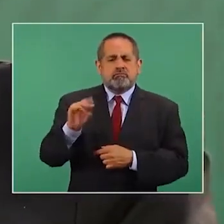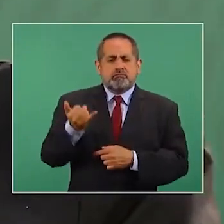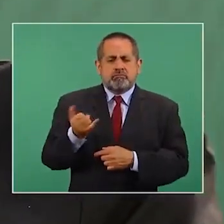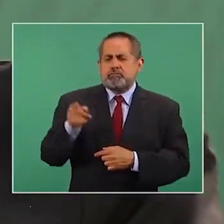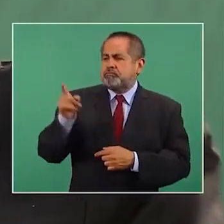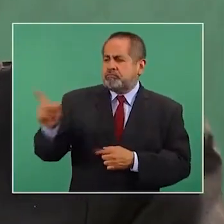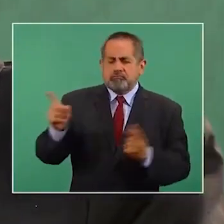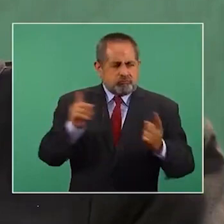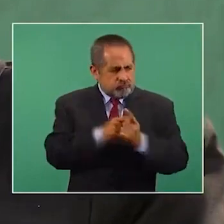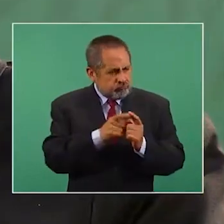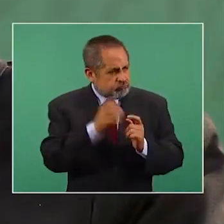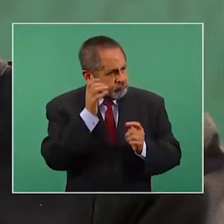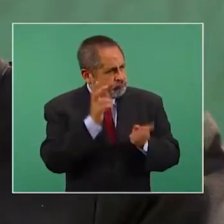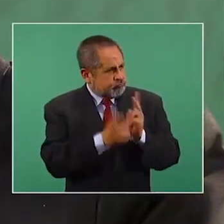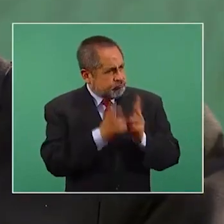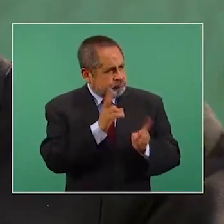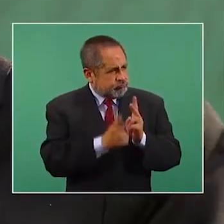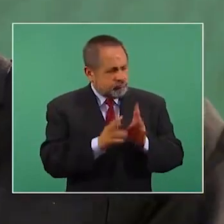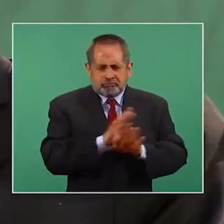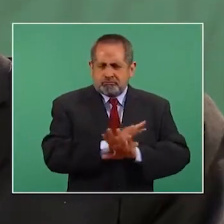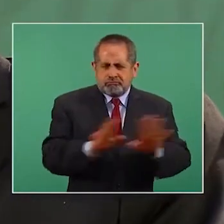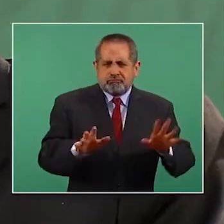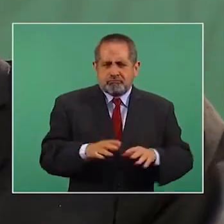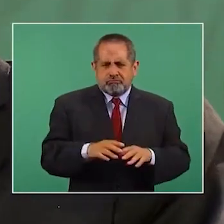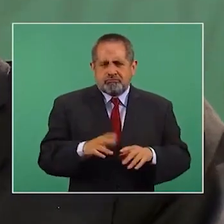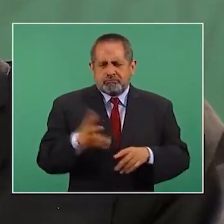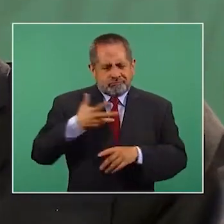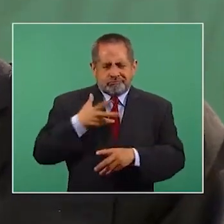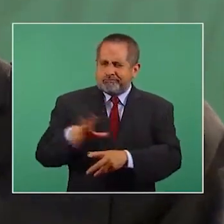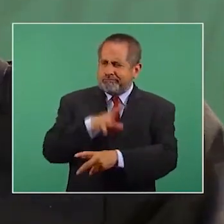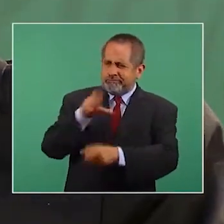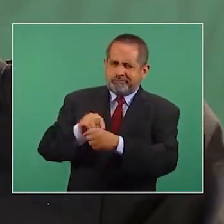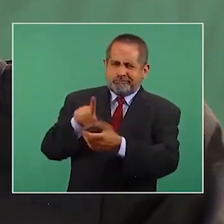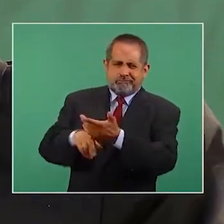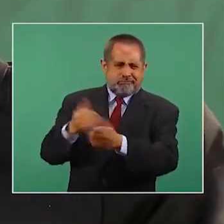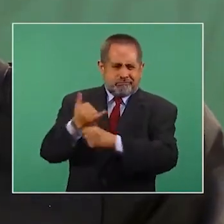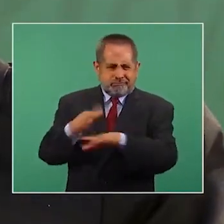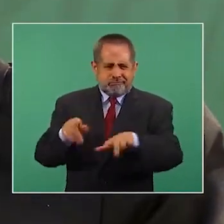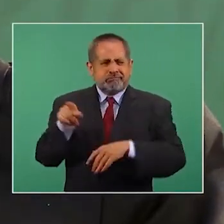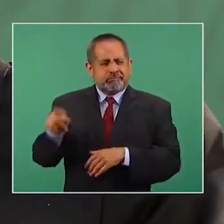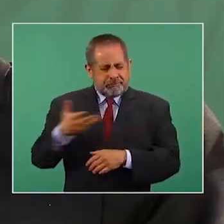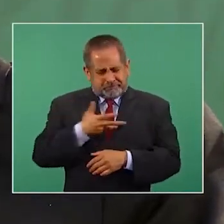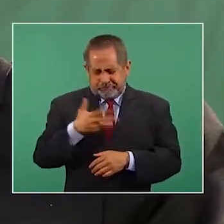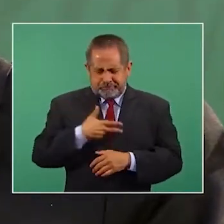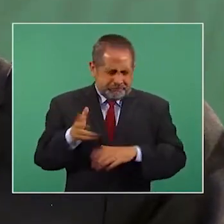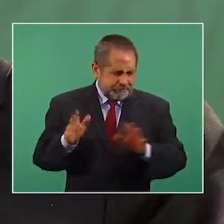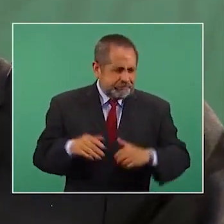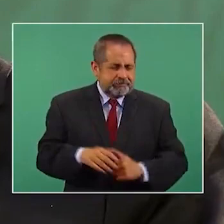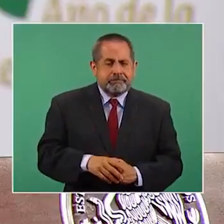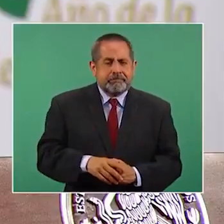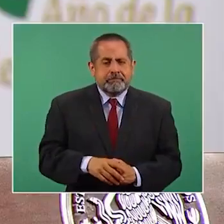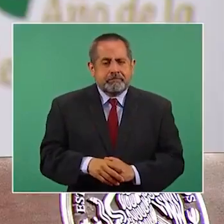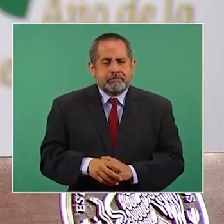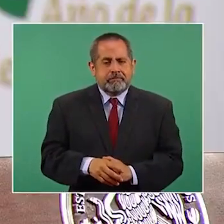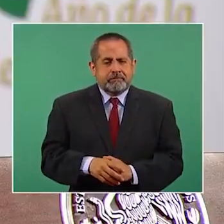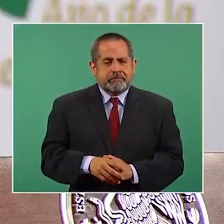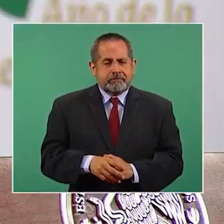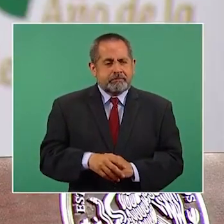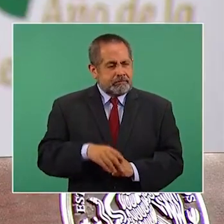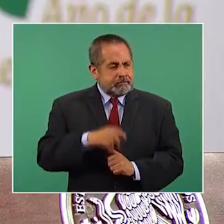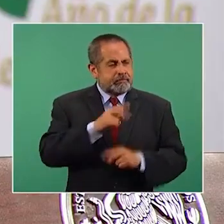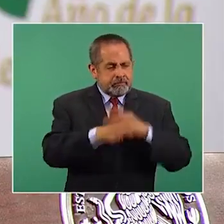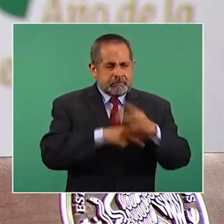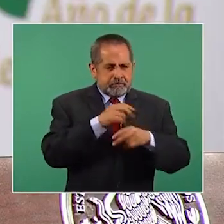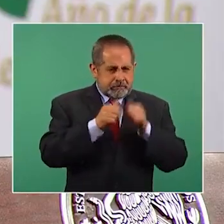escuchó y ya tiene toda la información y se le